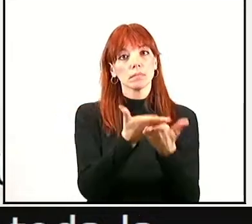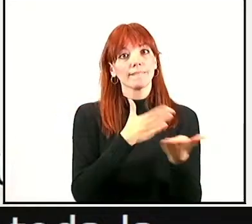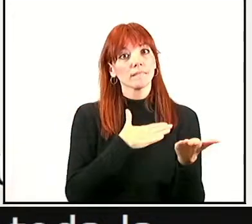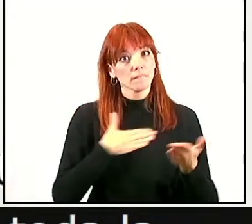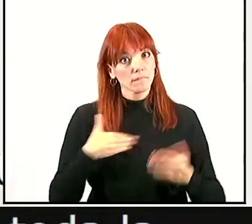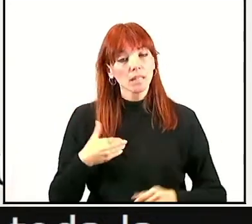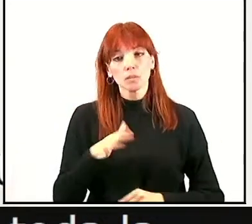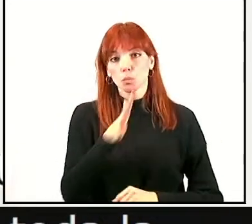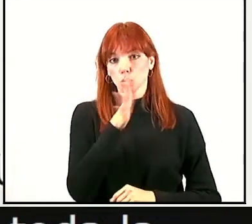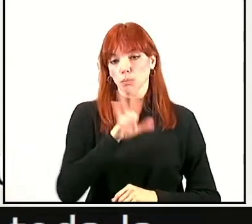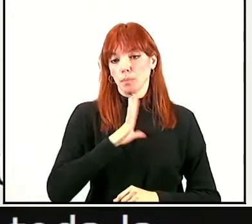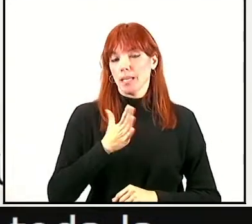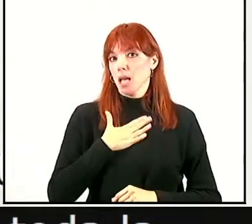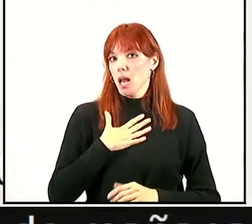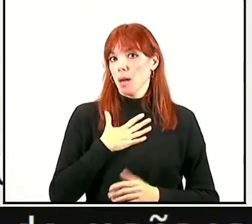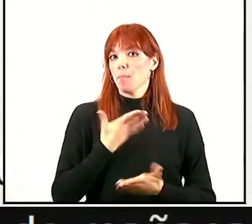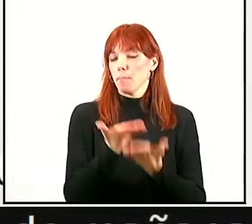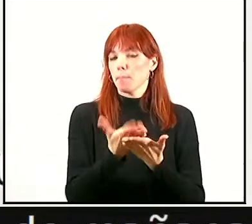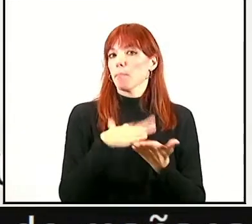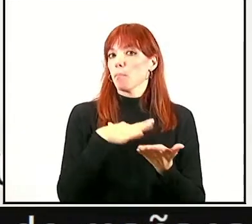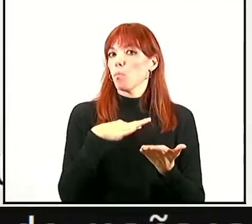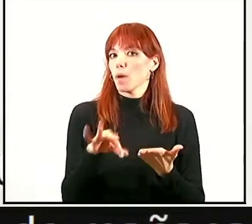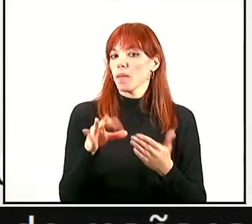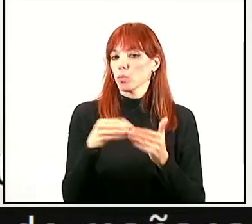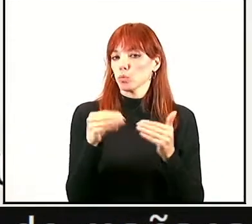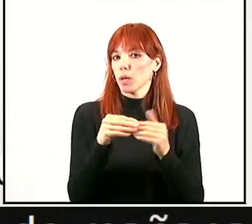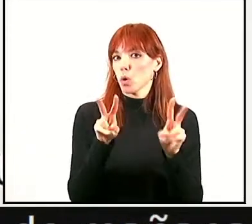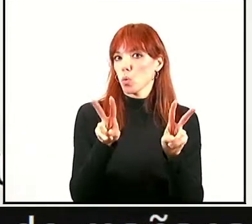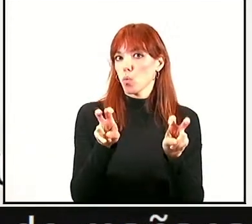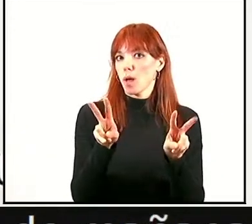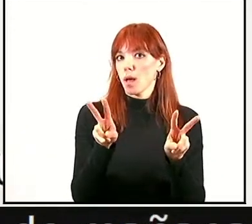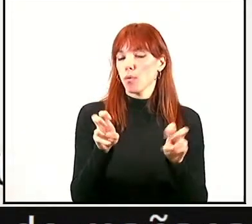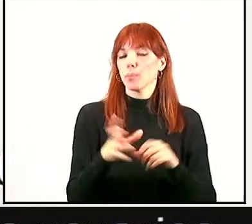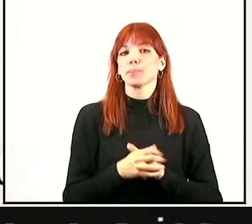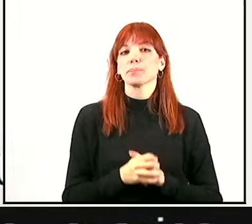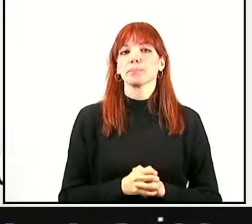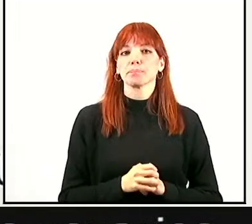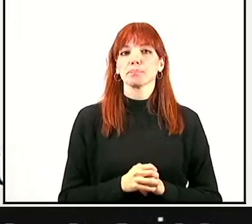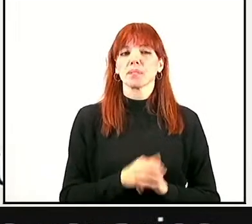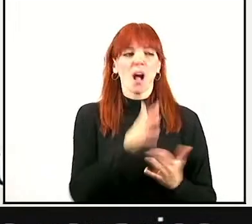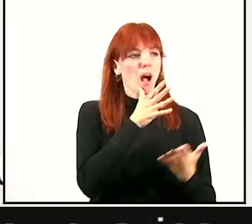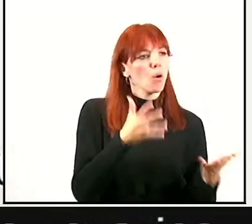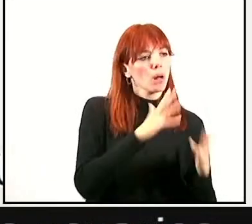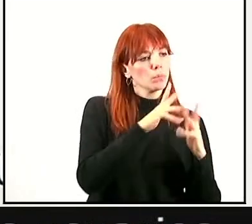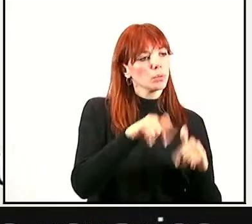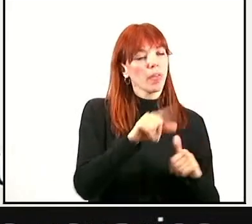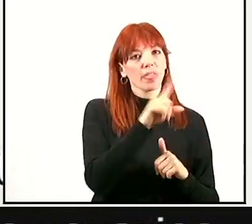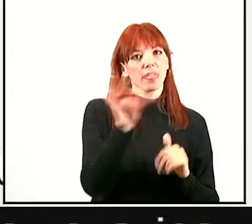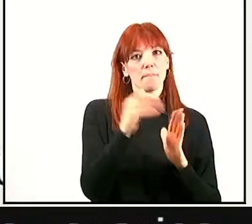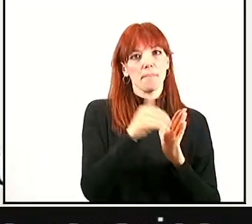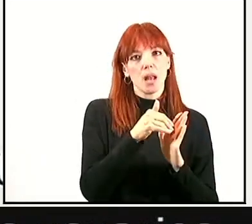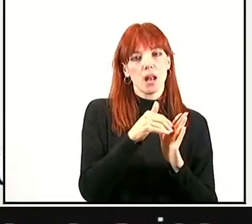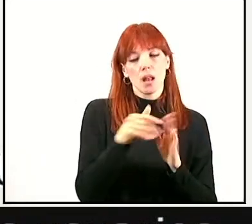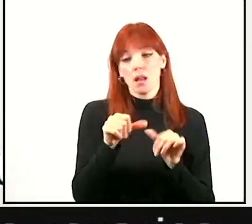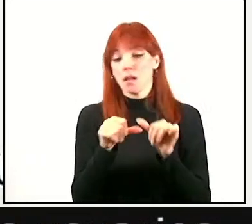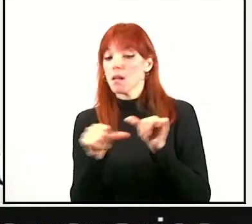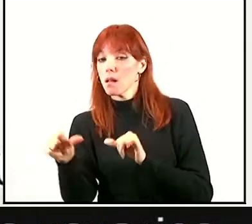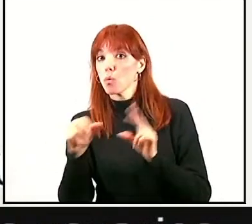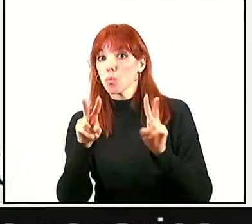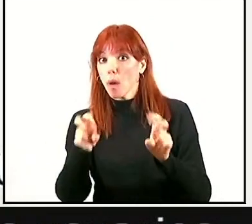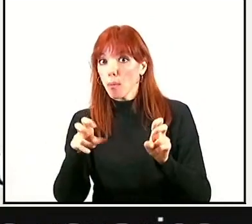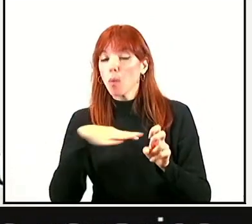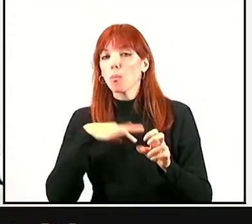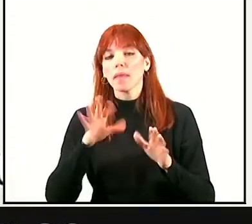partir de mañana es cuando se puede solicitar para los nuevos usuarios, actualmente hay 100.000, se puede solicitar en